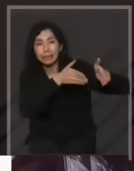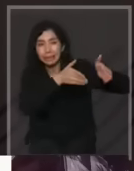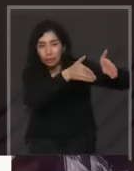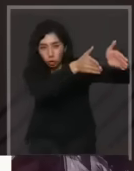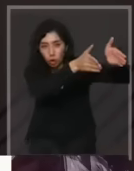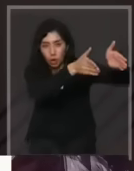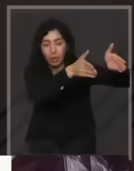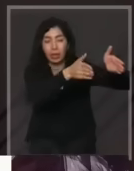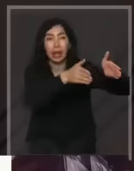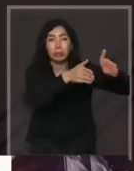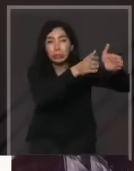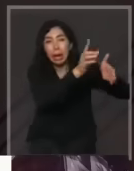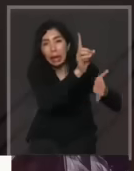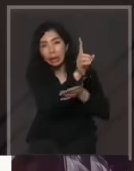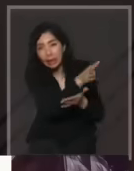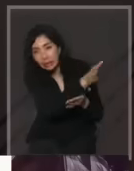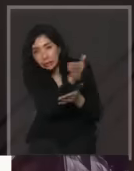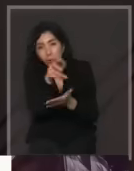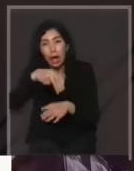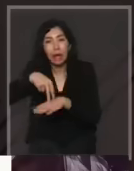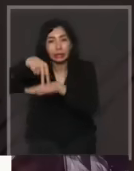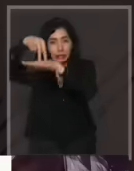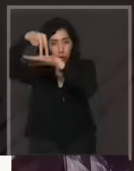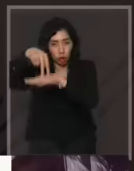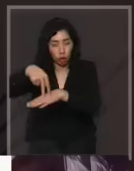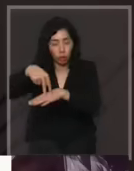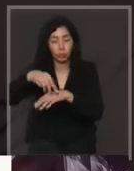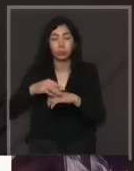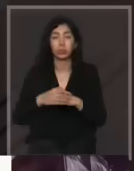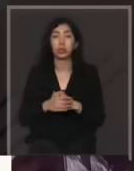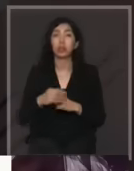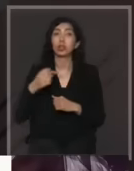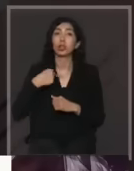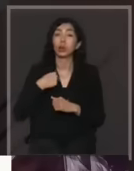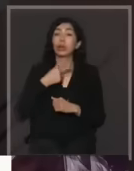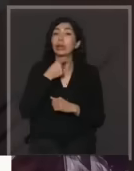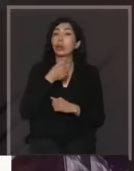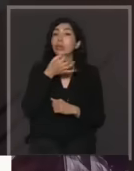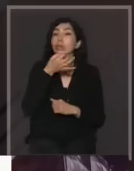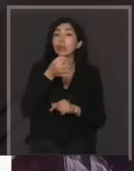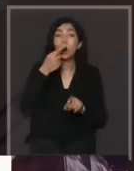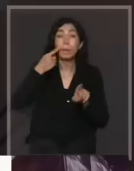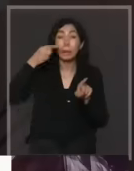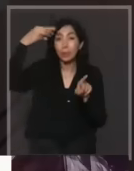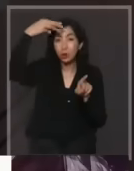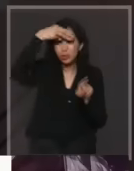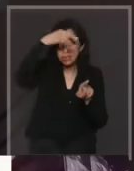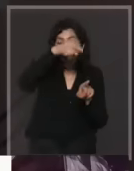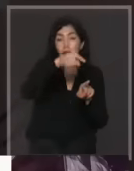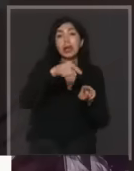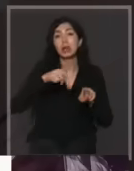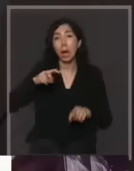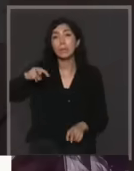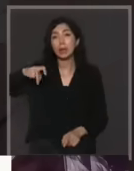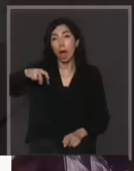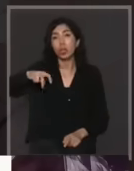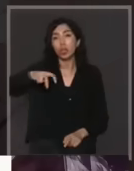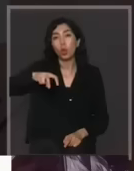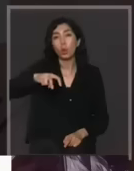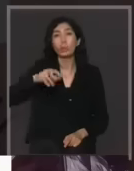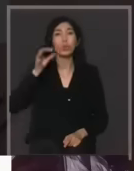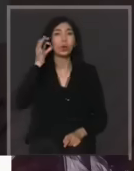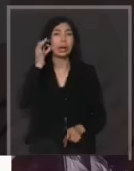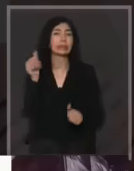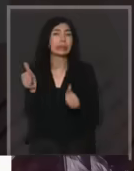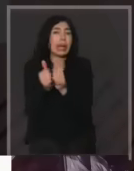hacia la derecha, para tomar el ascensor. Quiero indicar, con respecto al señor Manuel Monsalve, él venía caminando cerca de la mujer como si